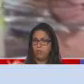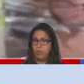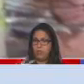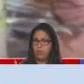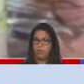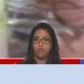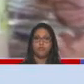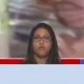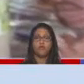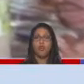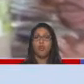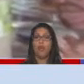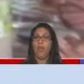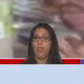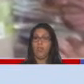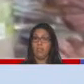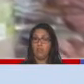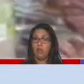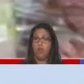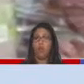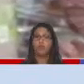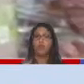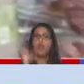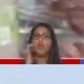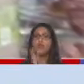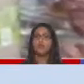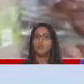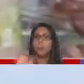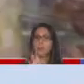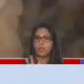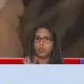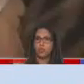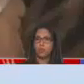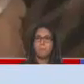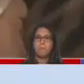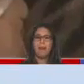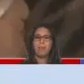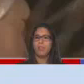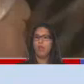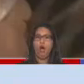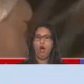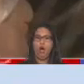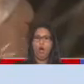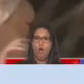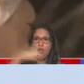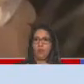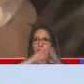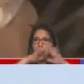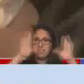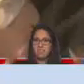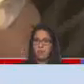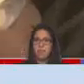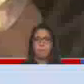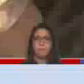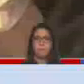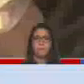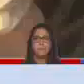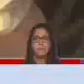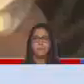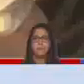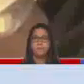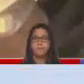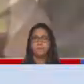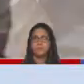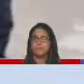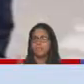te estoy diciendo es que son todos sospechosos para Claro. mí los que intervinieron. A ver, fiscal, a ver, yo no sé entender, porque usted sabe que